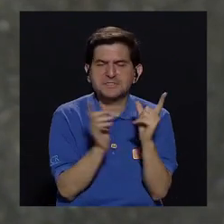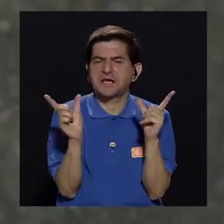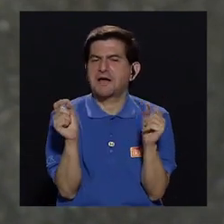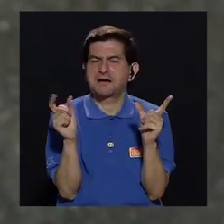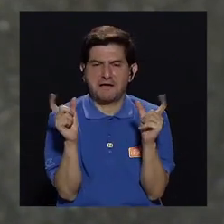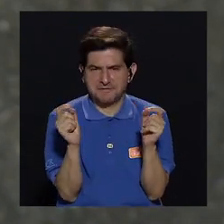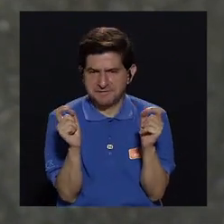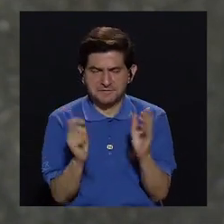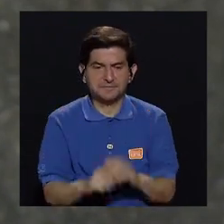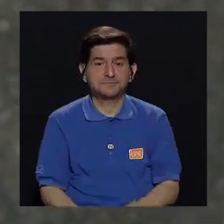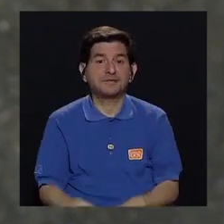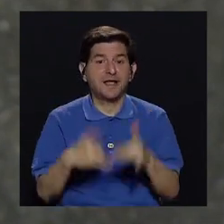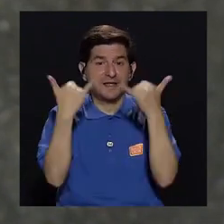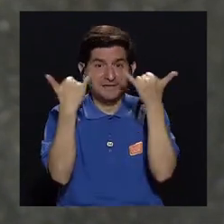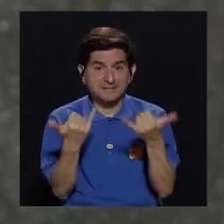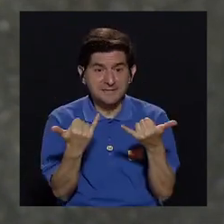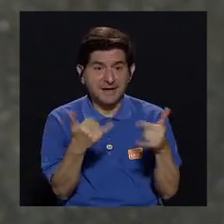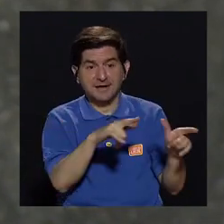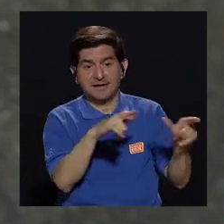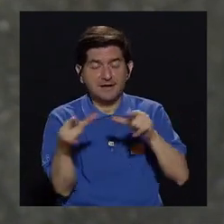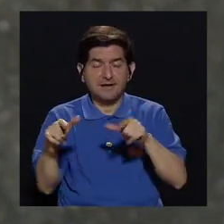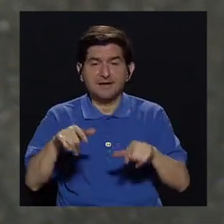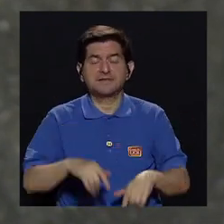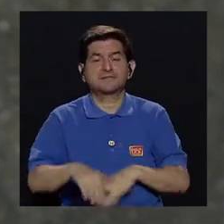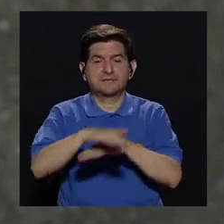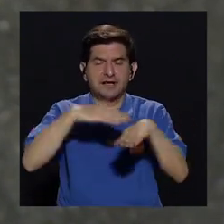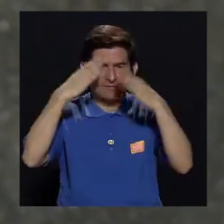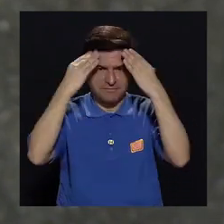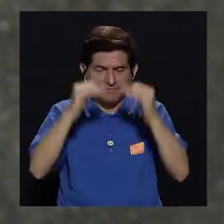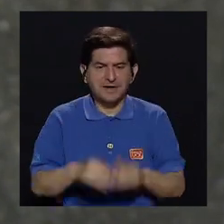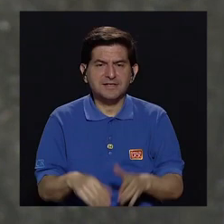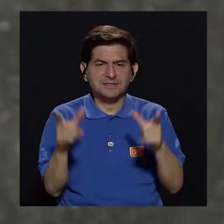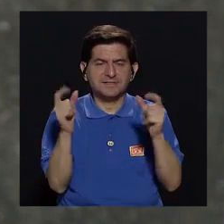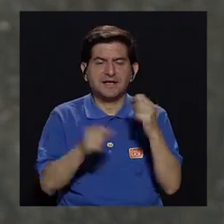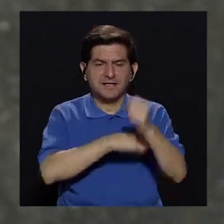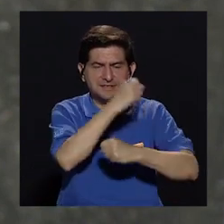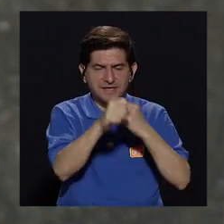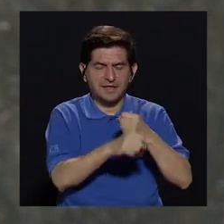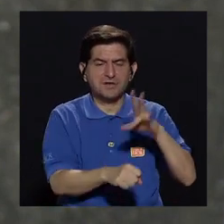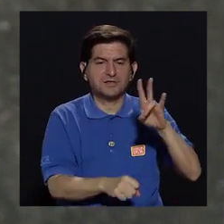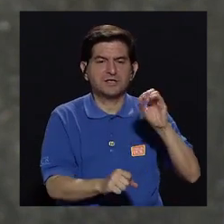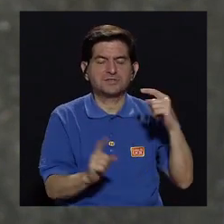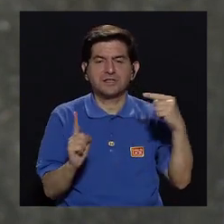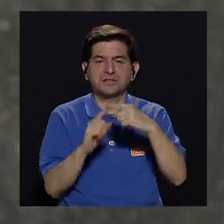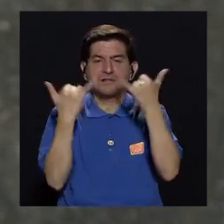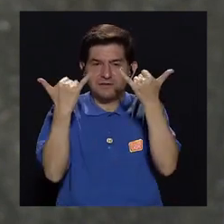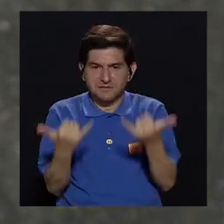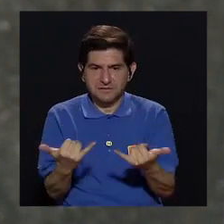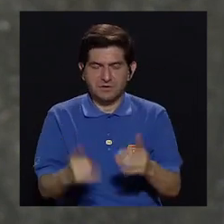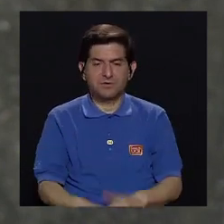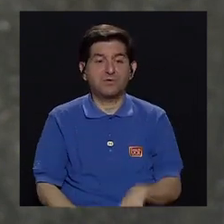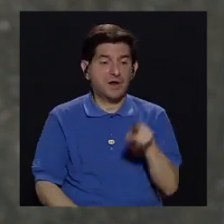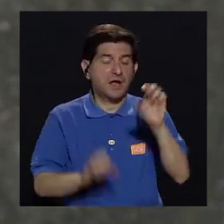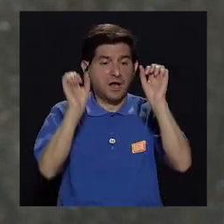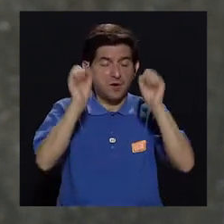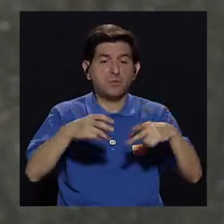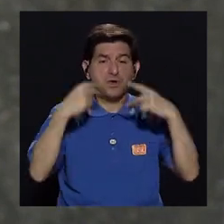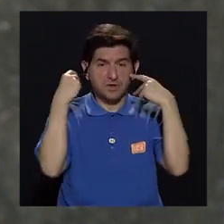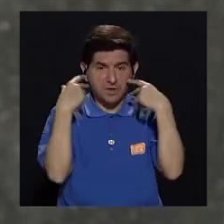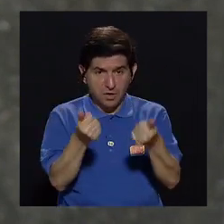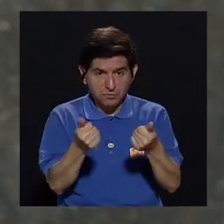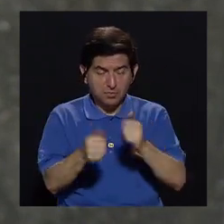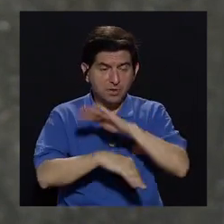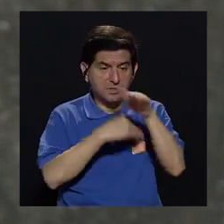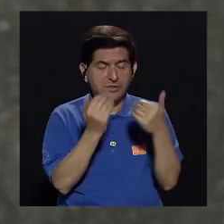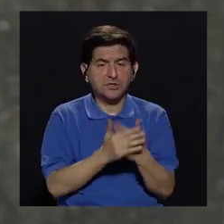sobre cáncer. Ya está disponible la base de datos de cáncer desde los años 70 a la fecha, y él puede